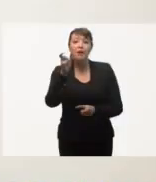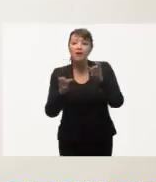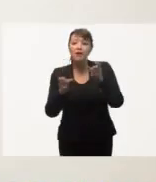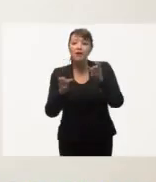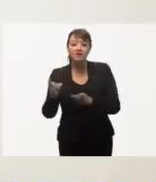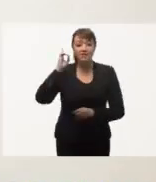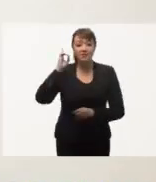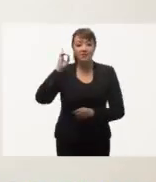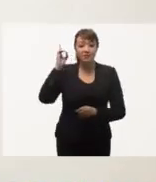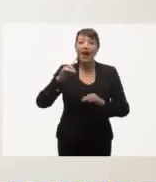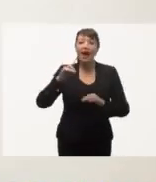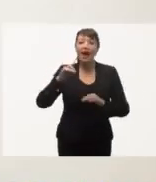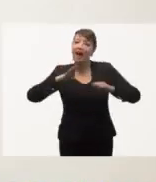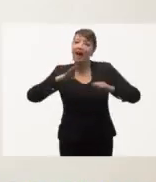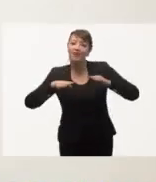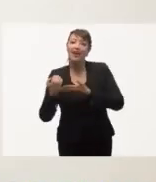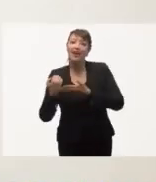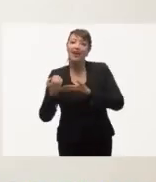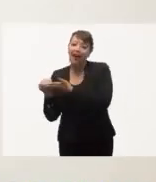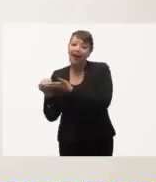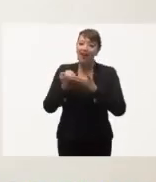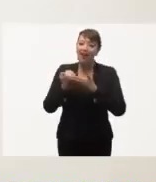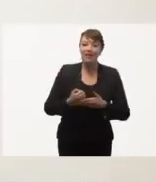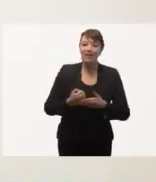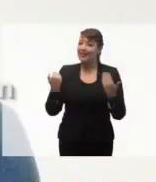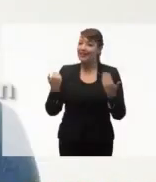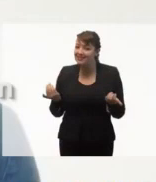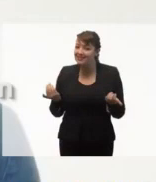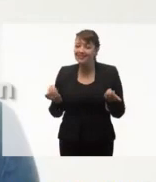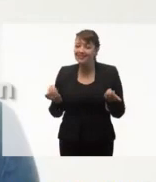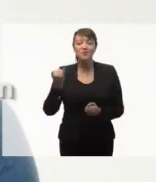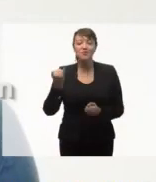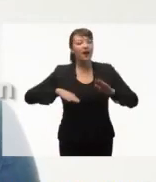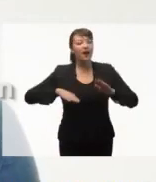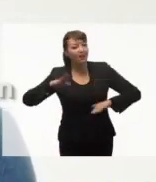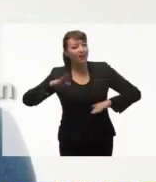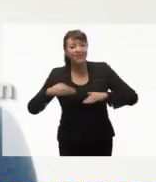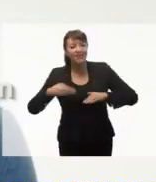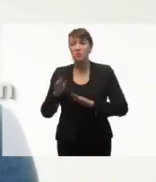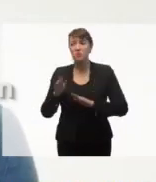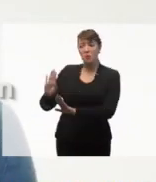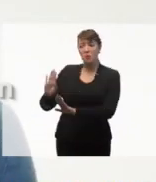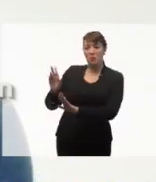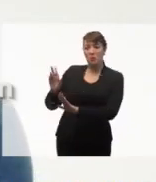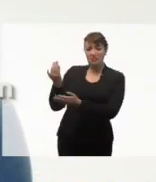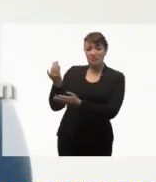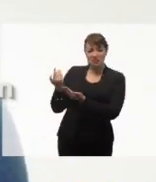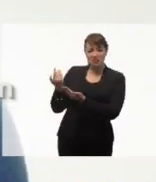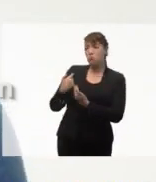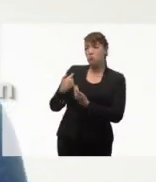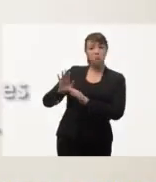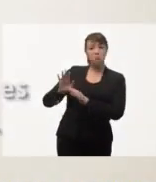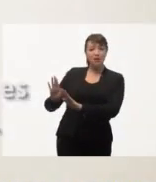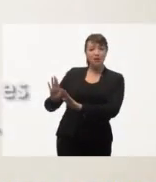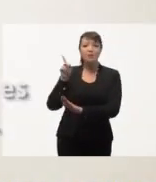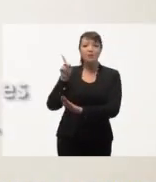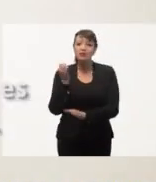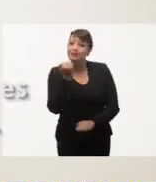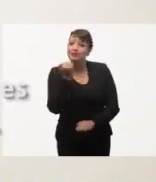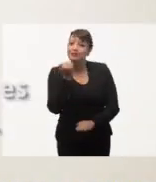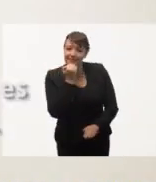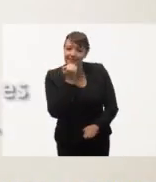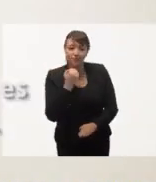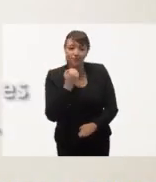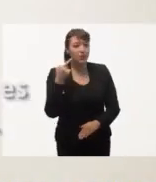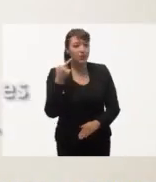las personas con discapacidad en ocasiones pueden necesitar un poco de ayuda sin embargo algunas no la necesitan o simplemente no la quieren para no meter